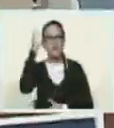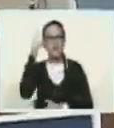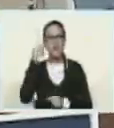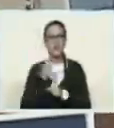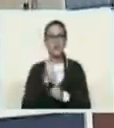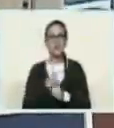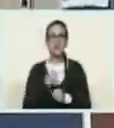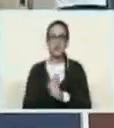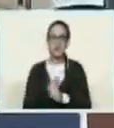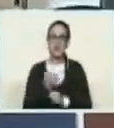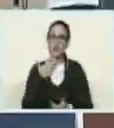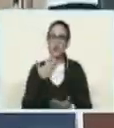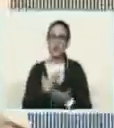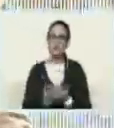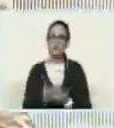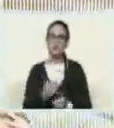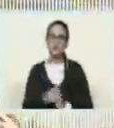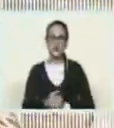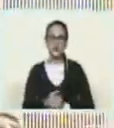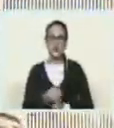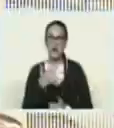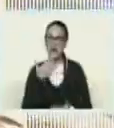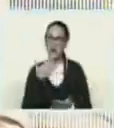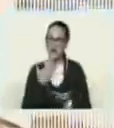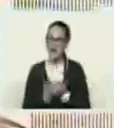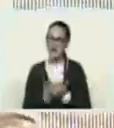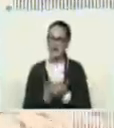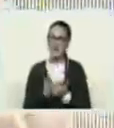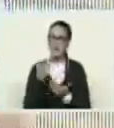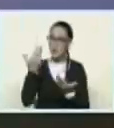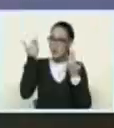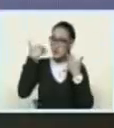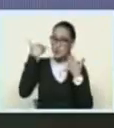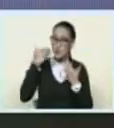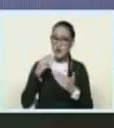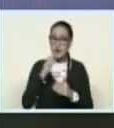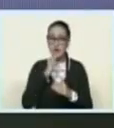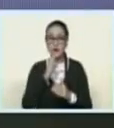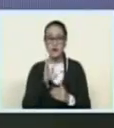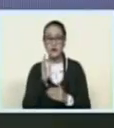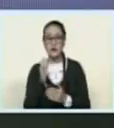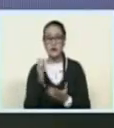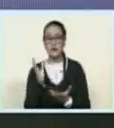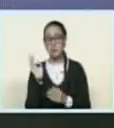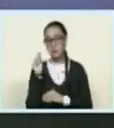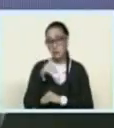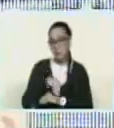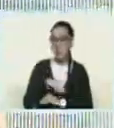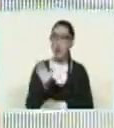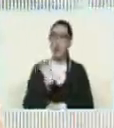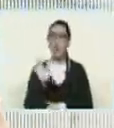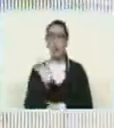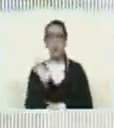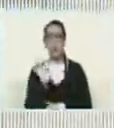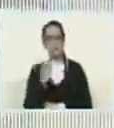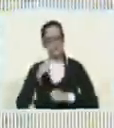trabajo. Gracias por enseñarnos a no bajar la cabeza ante ninguna circunstancia.